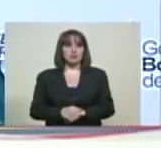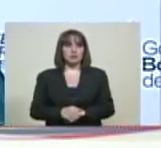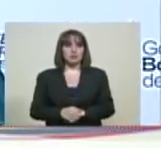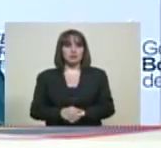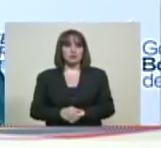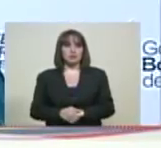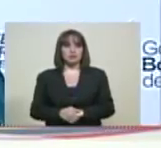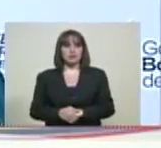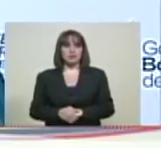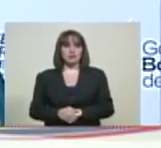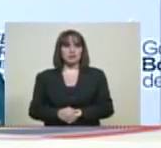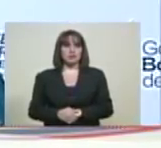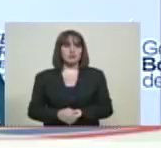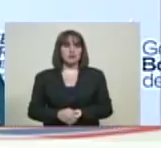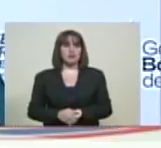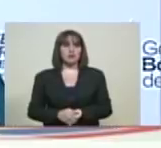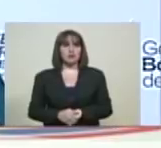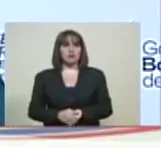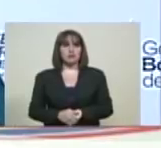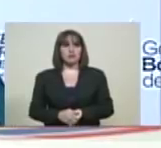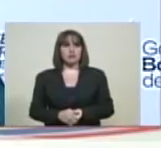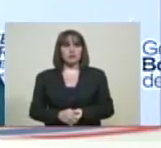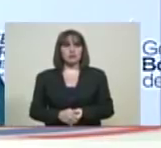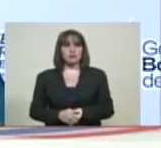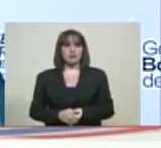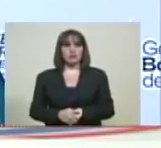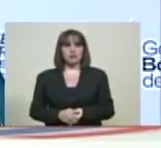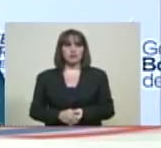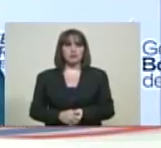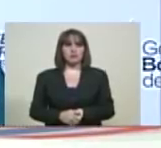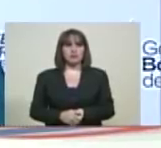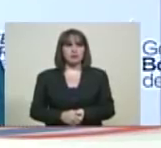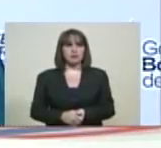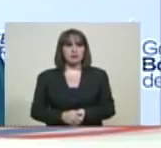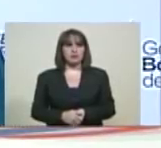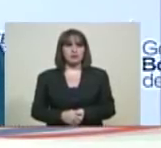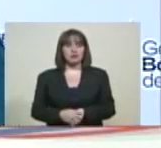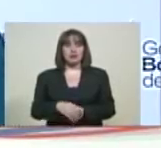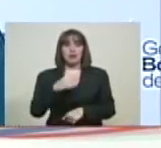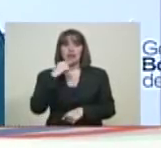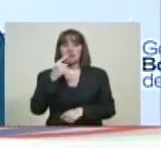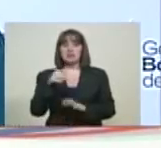constitucional como jefe de estado dio amplias medidas de perdón